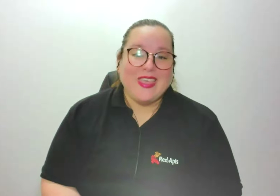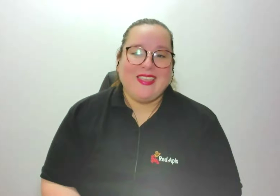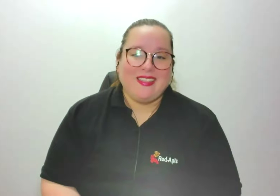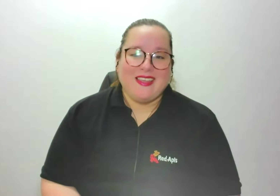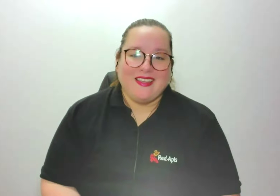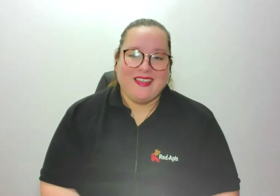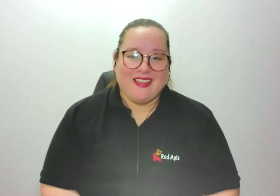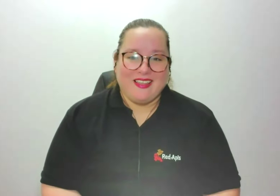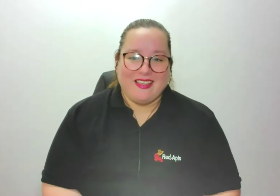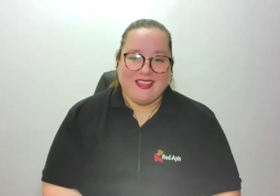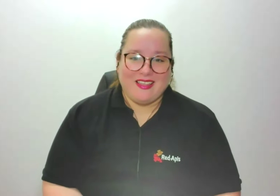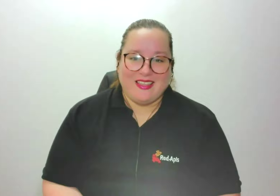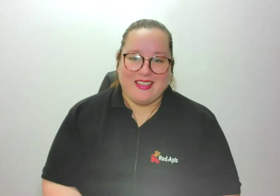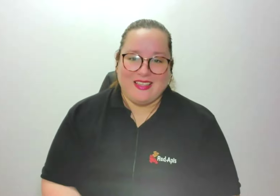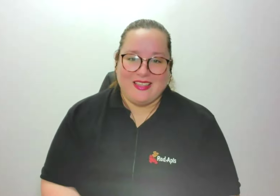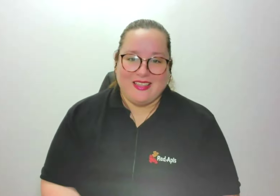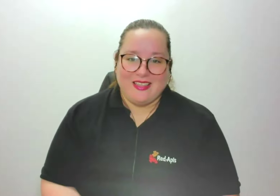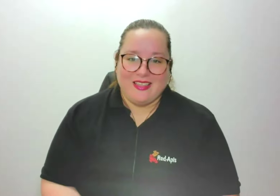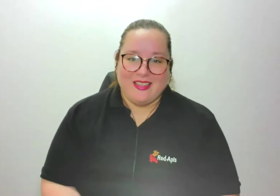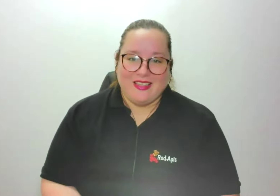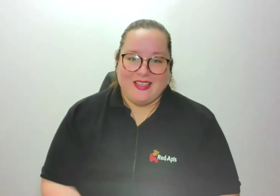Ponerle agüita